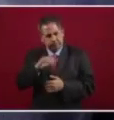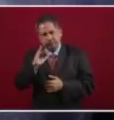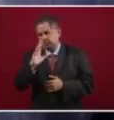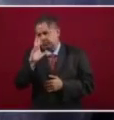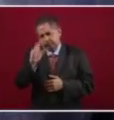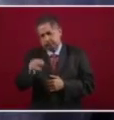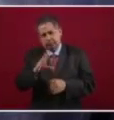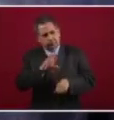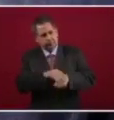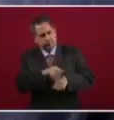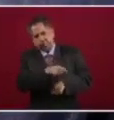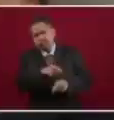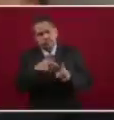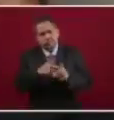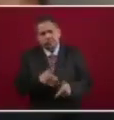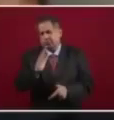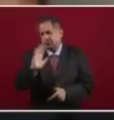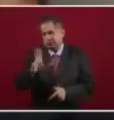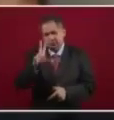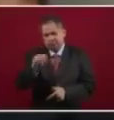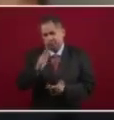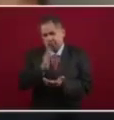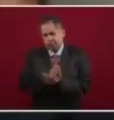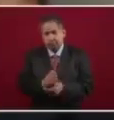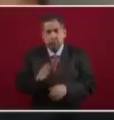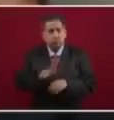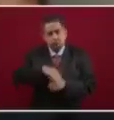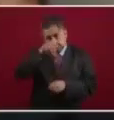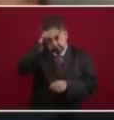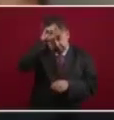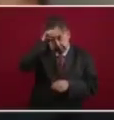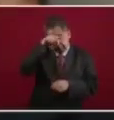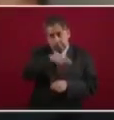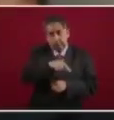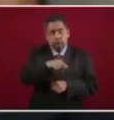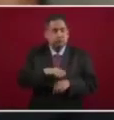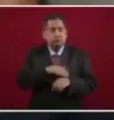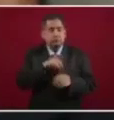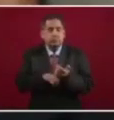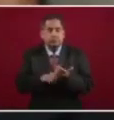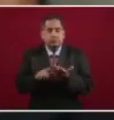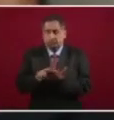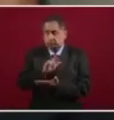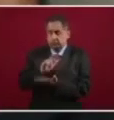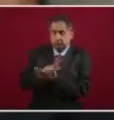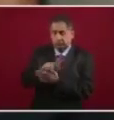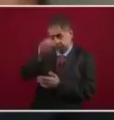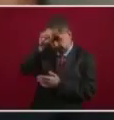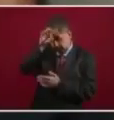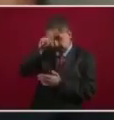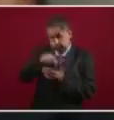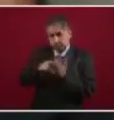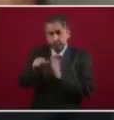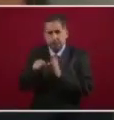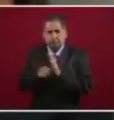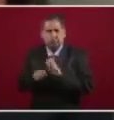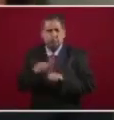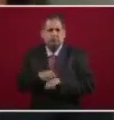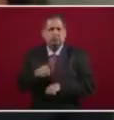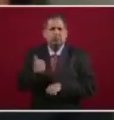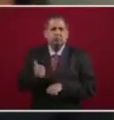esto suceda? Porque pues la minería está considerada, según la ley minera, en el artículo